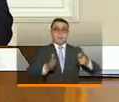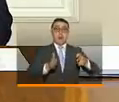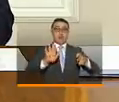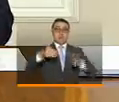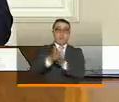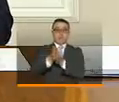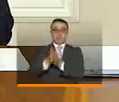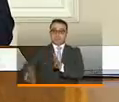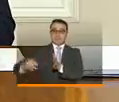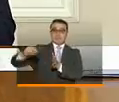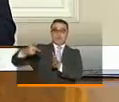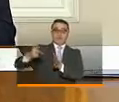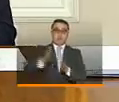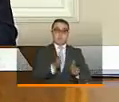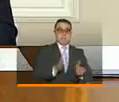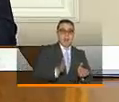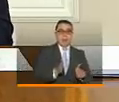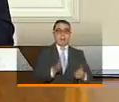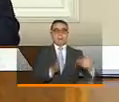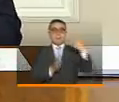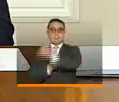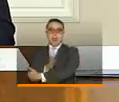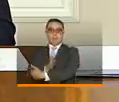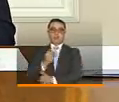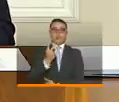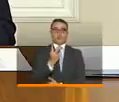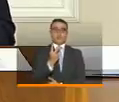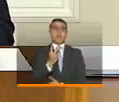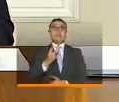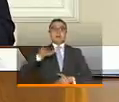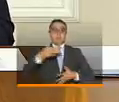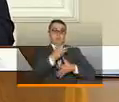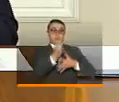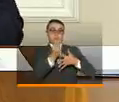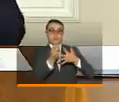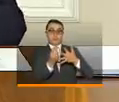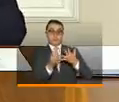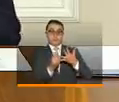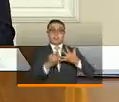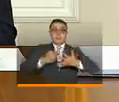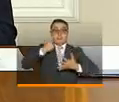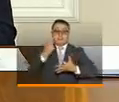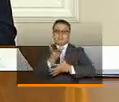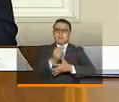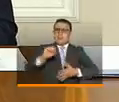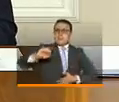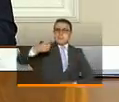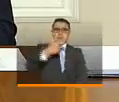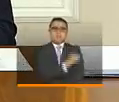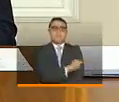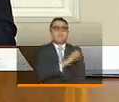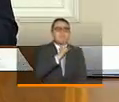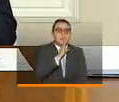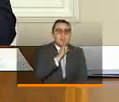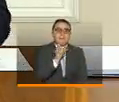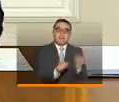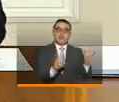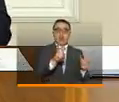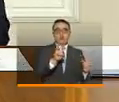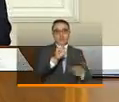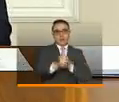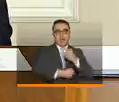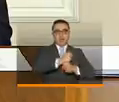es empezar con la población más vulnerable frente a la letalidad de este virus, mayores de 80 años, personal de primera línea del sector de la salud,